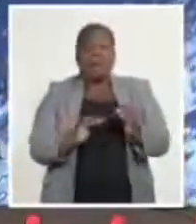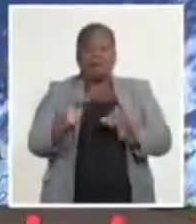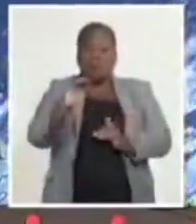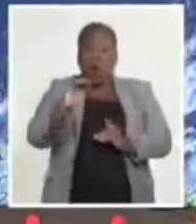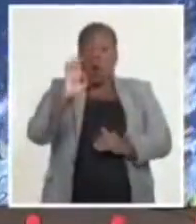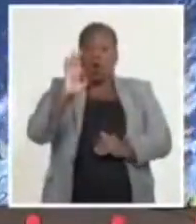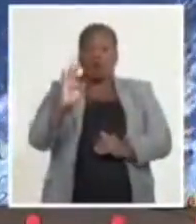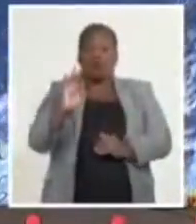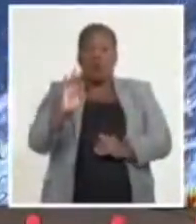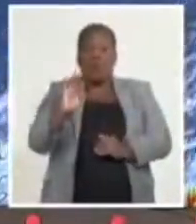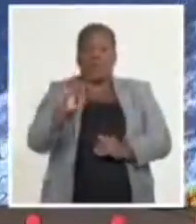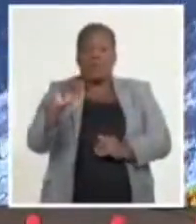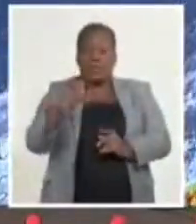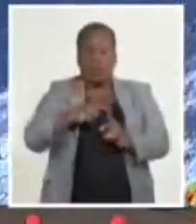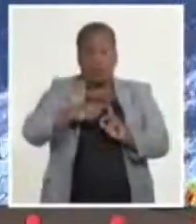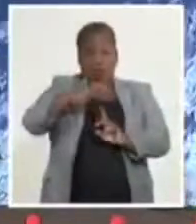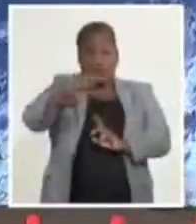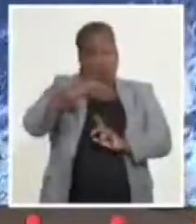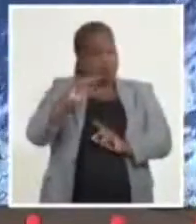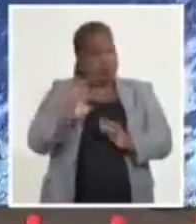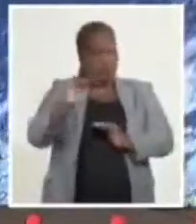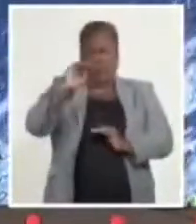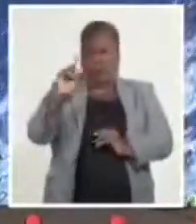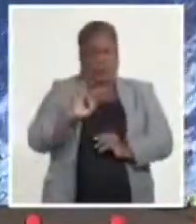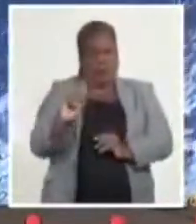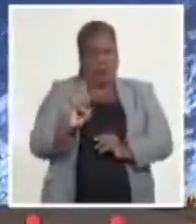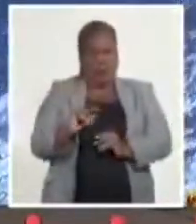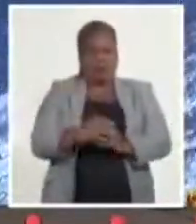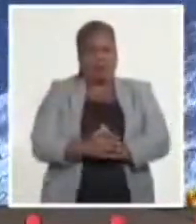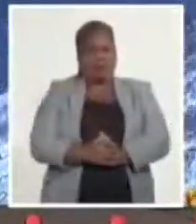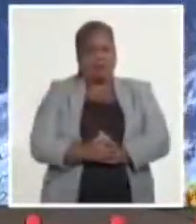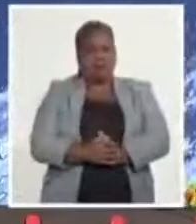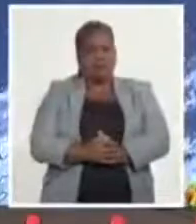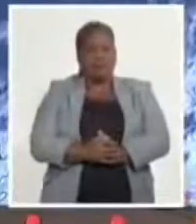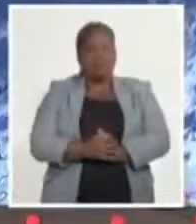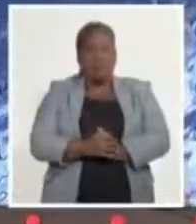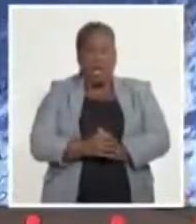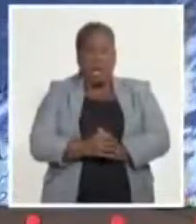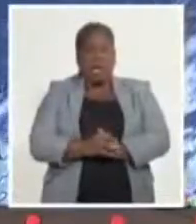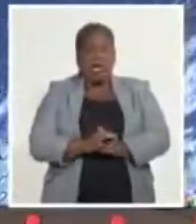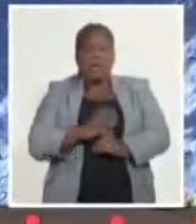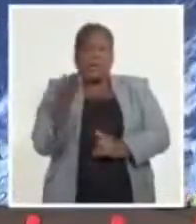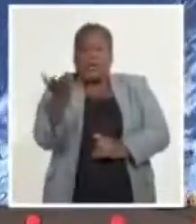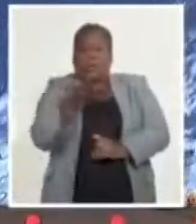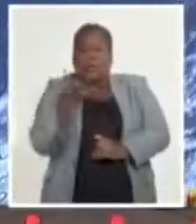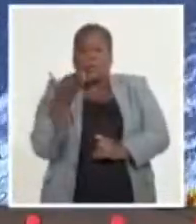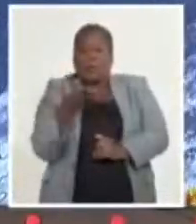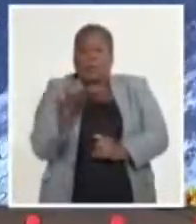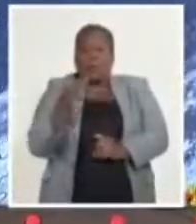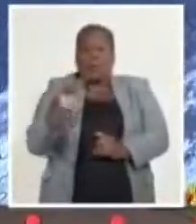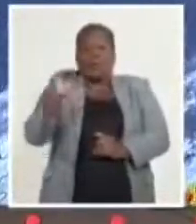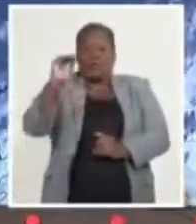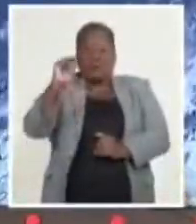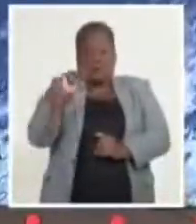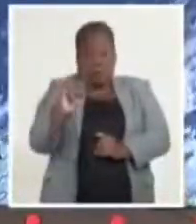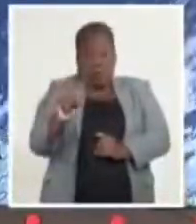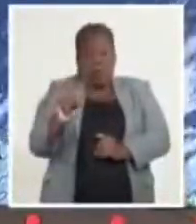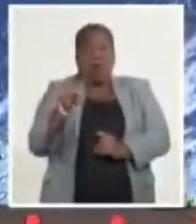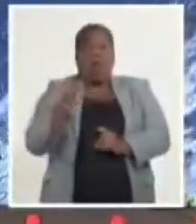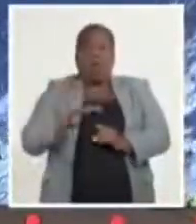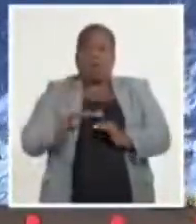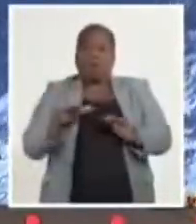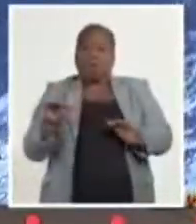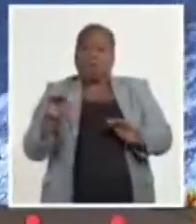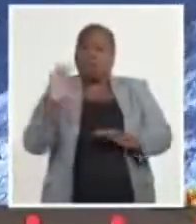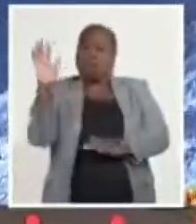milímetros registrados en la estación meteorológica de Jamal en la provincia de Guantánamo. Las altas presiones con su centro en el Atlántico mantienen las condiciones de estabilidad